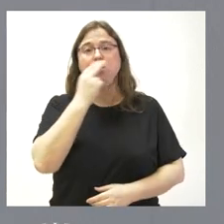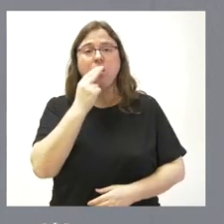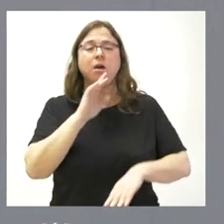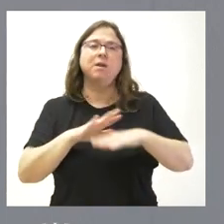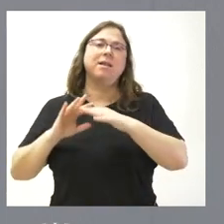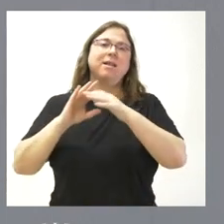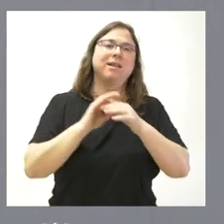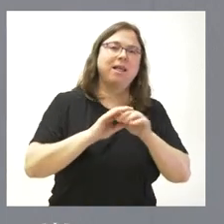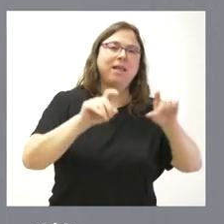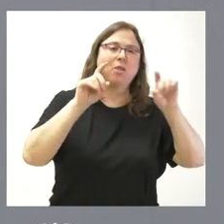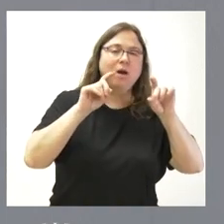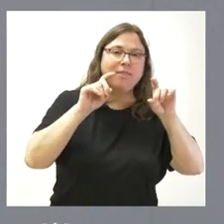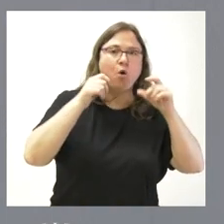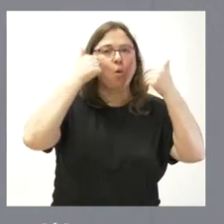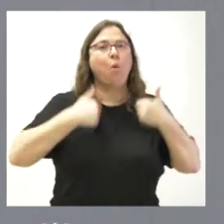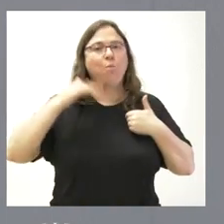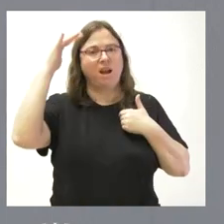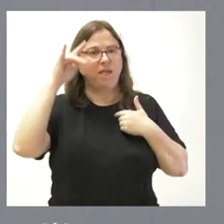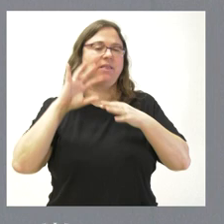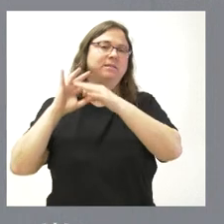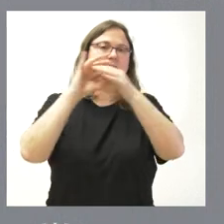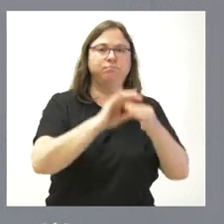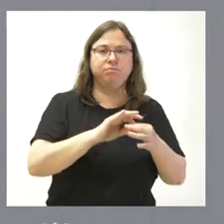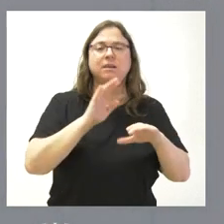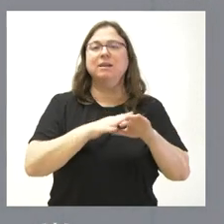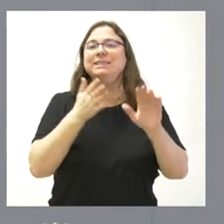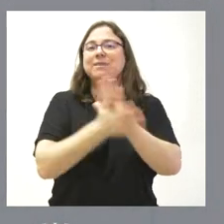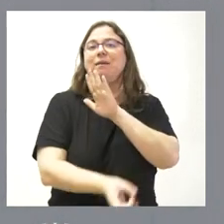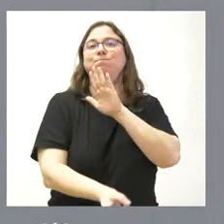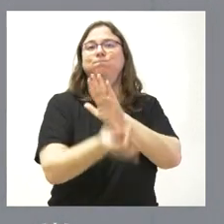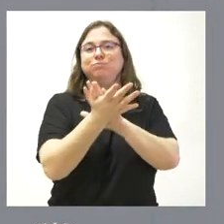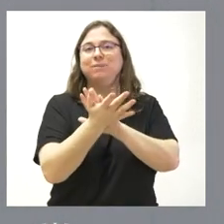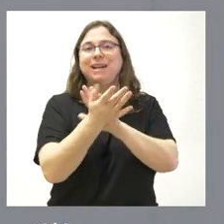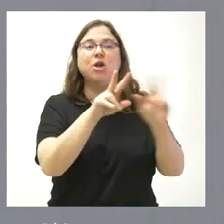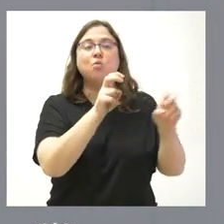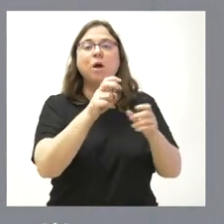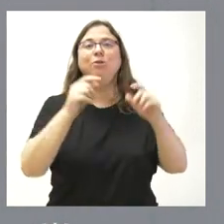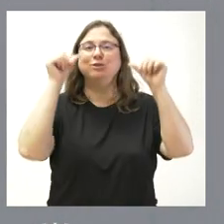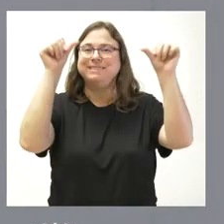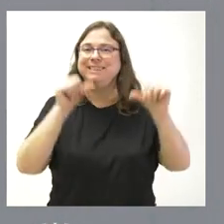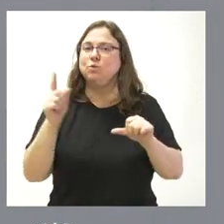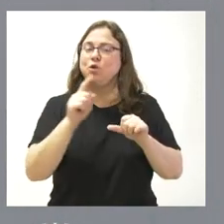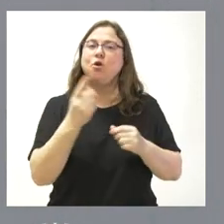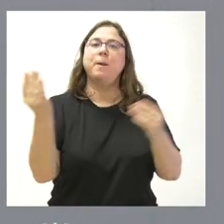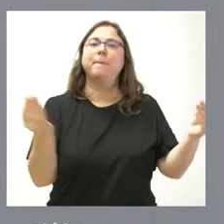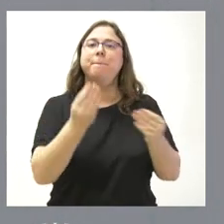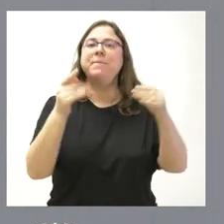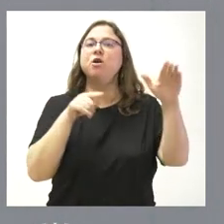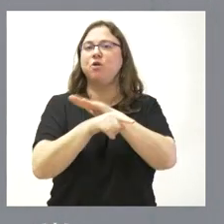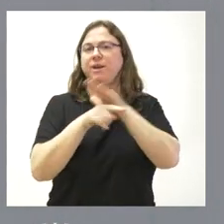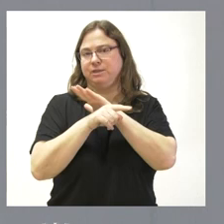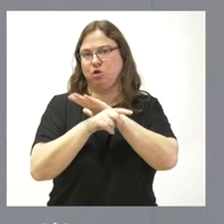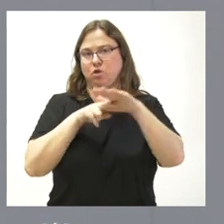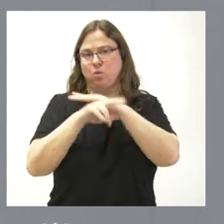humanidades en una facultad con este mismo nombre por tanto no supone crear nuevas titulaciones sino una mejor gestión de todos los recursos